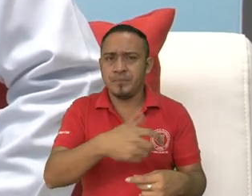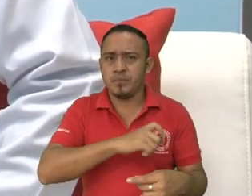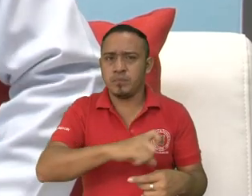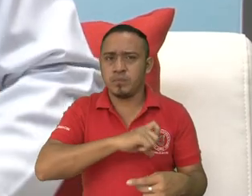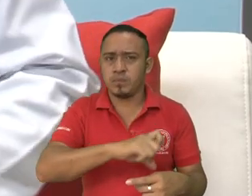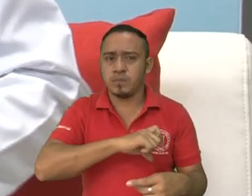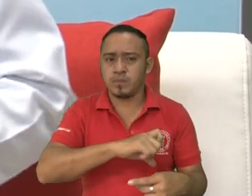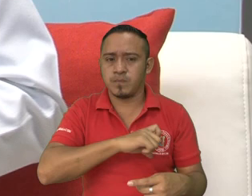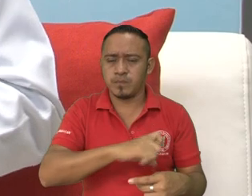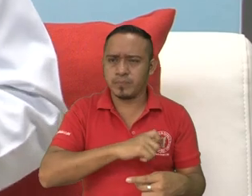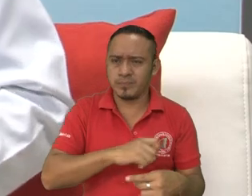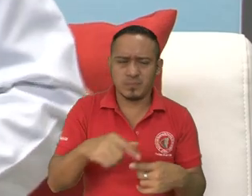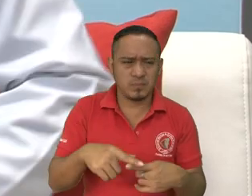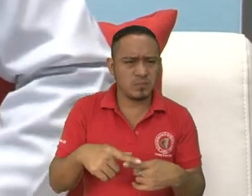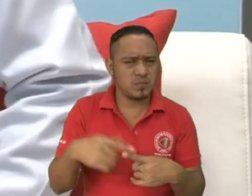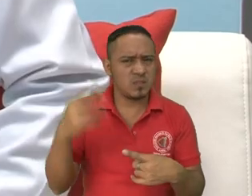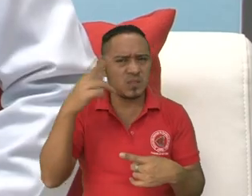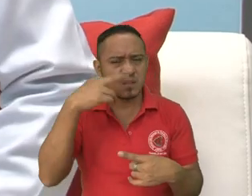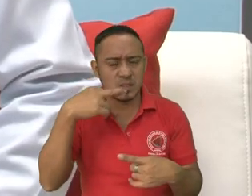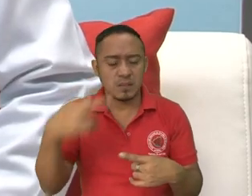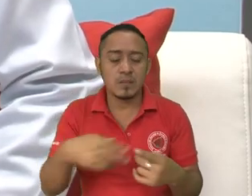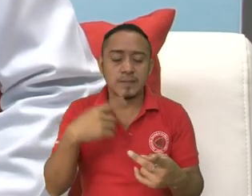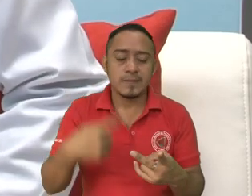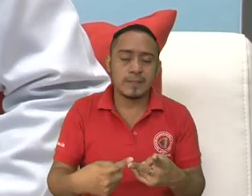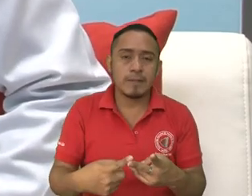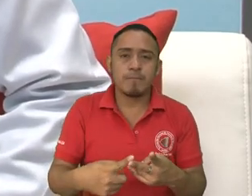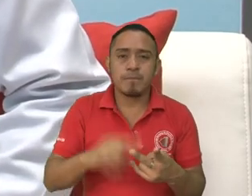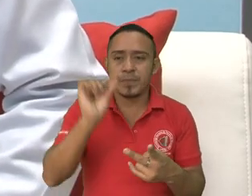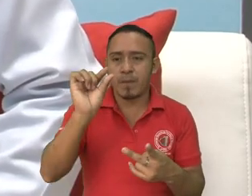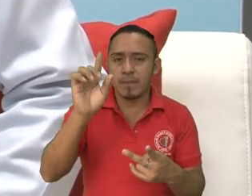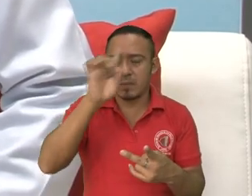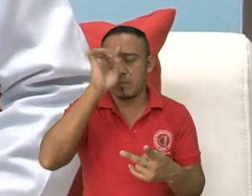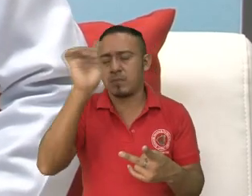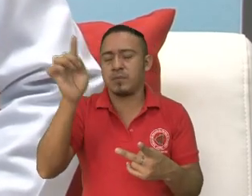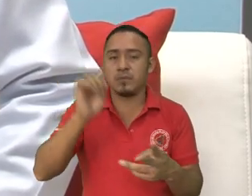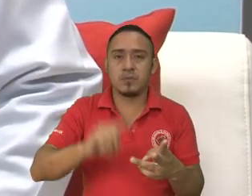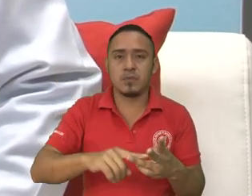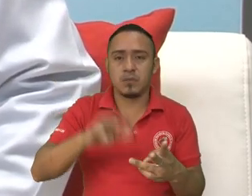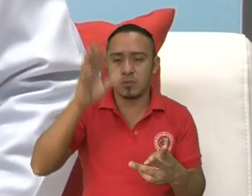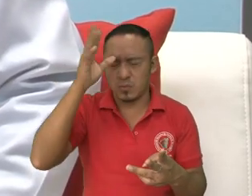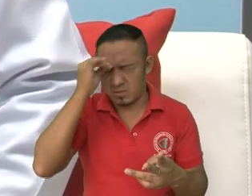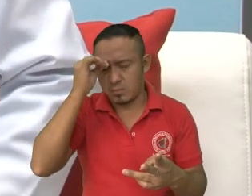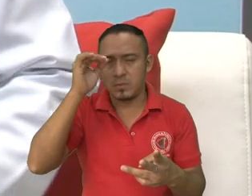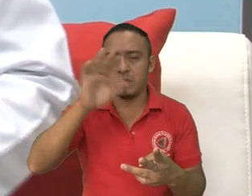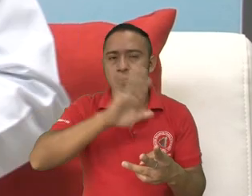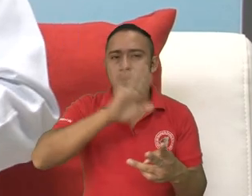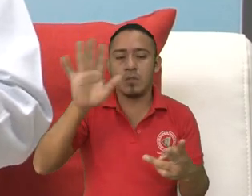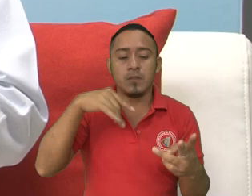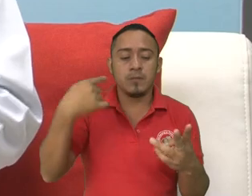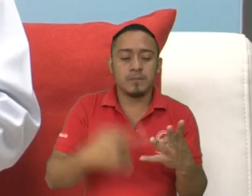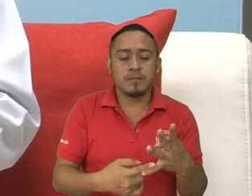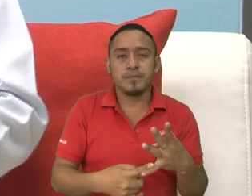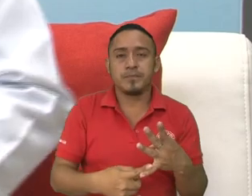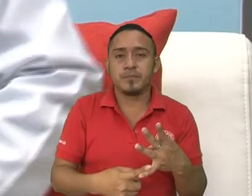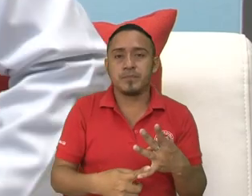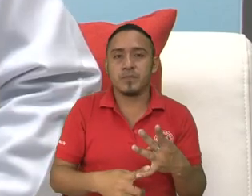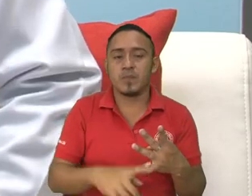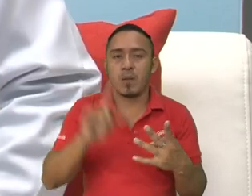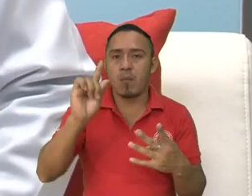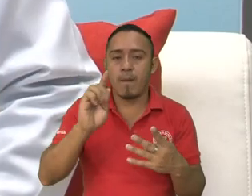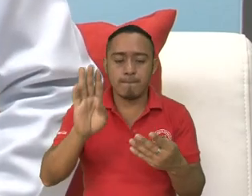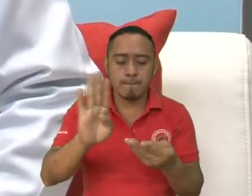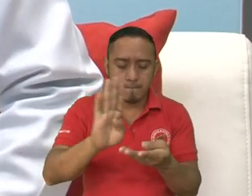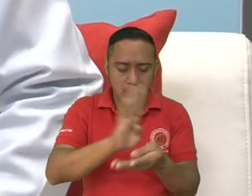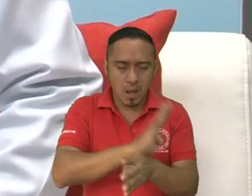a una forma no común, tenemos vértigo, pérdida de la conciencia y leve palidez en